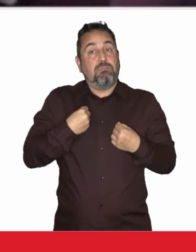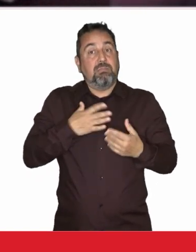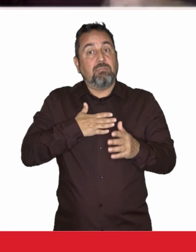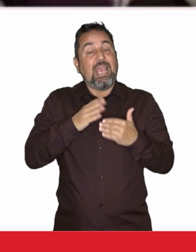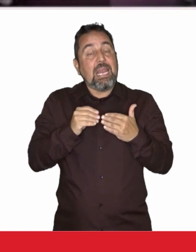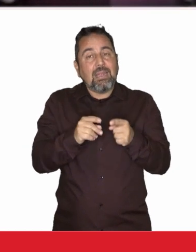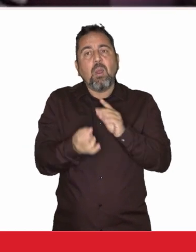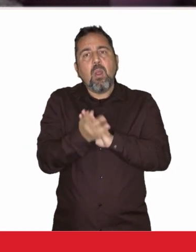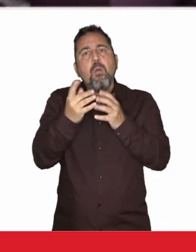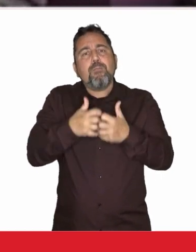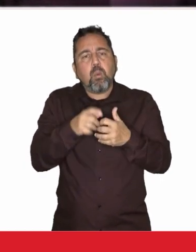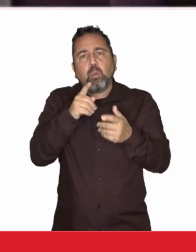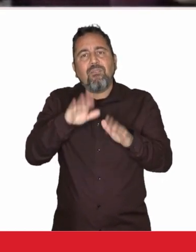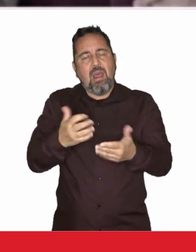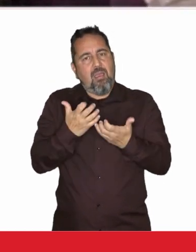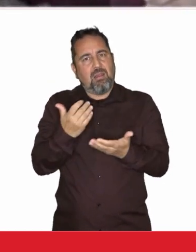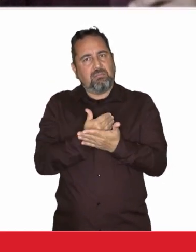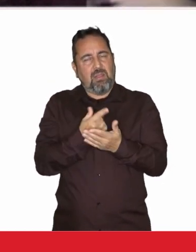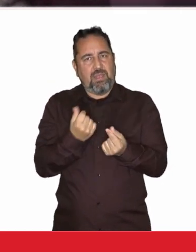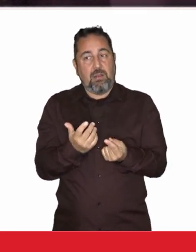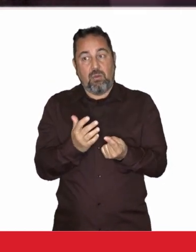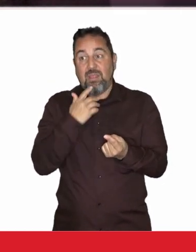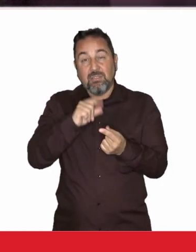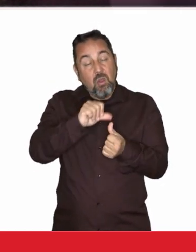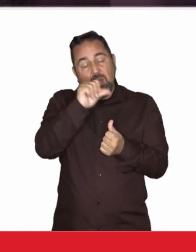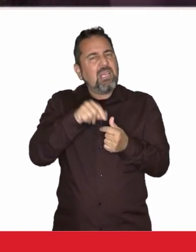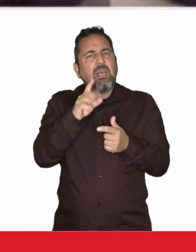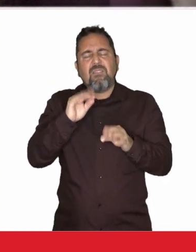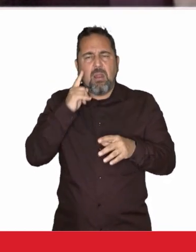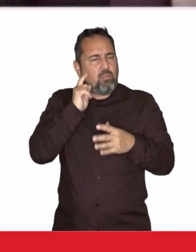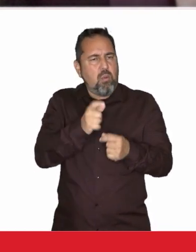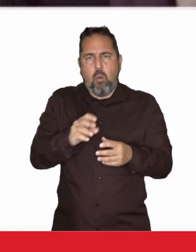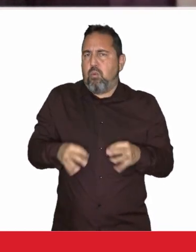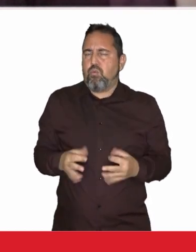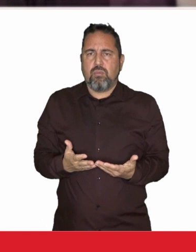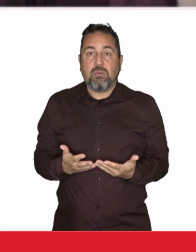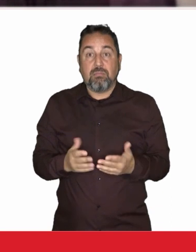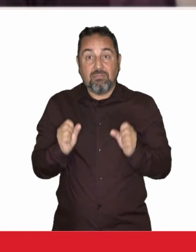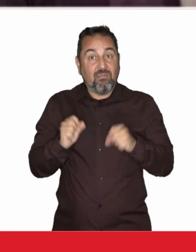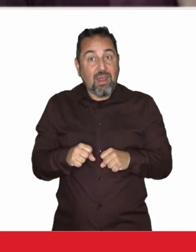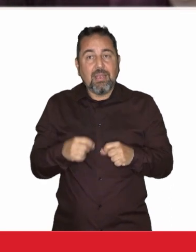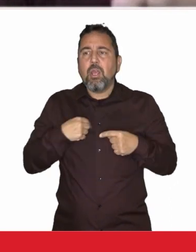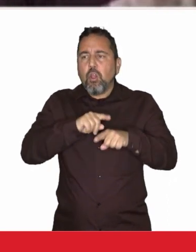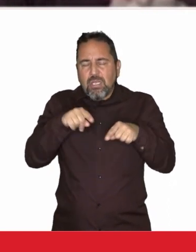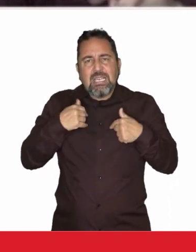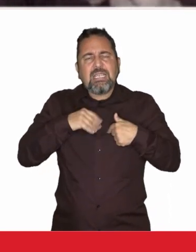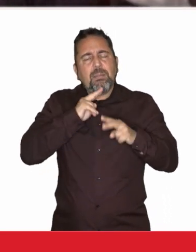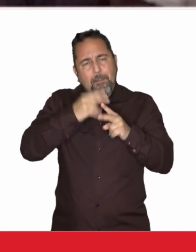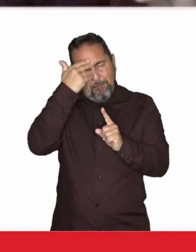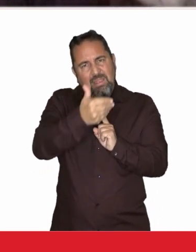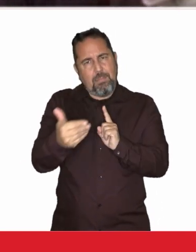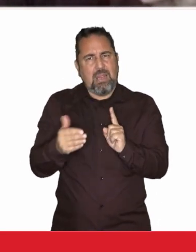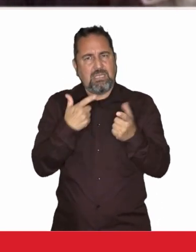propio cliente es el que crea el producto con el que tú ganas dinero. Pero esto hoy en día es súper común, ¿vale? Y con esto tenéis